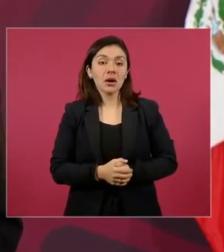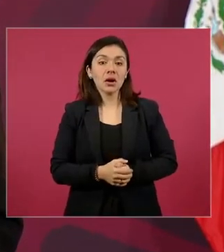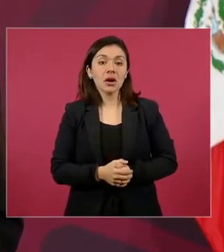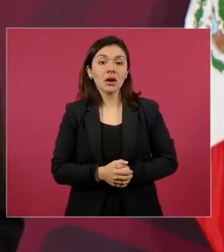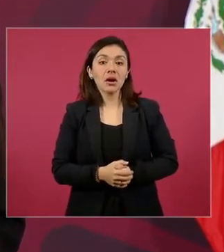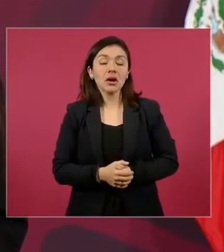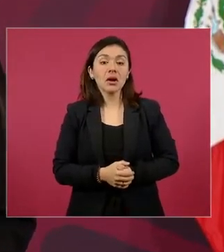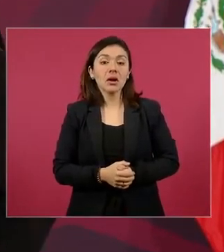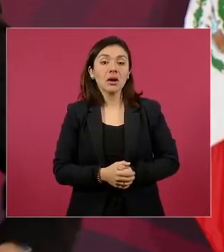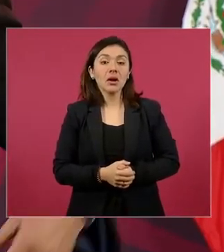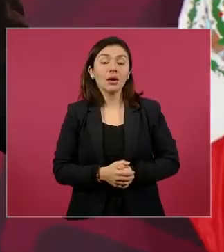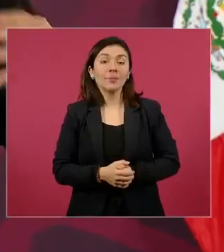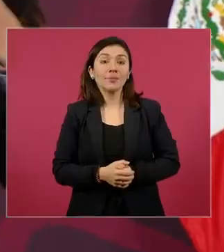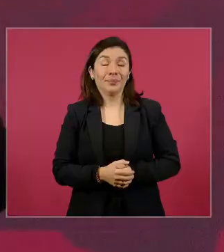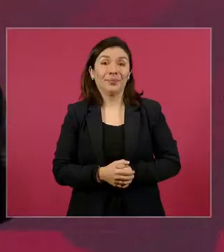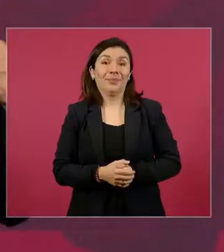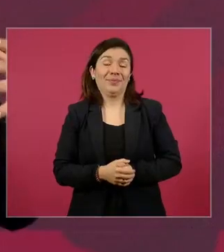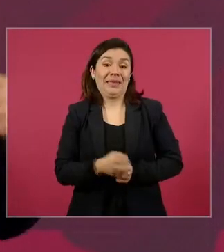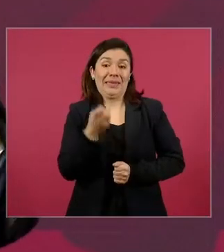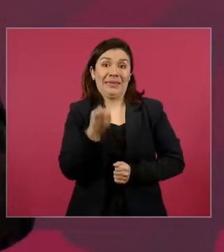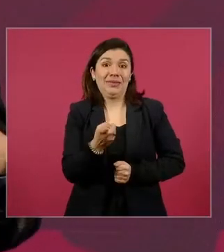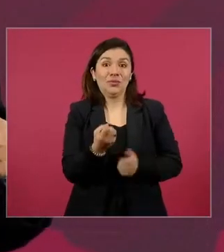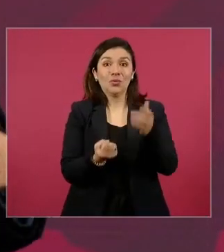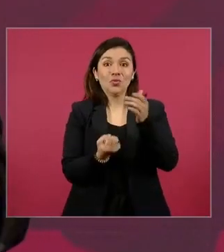ahora con el Tren Maya.